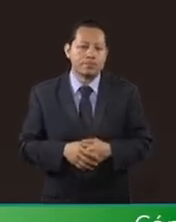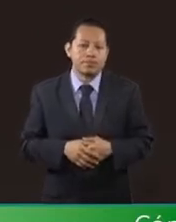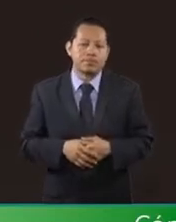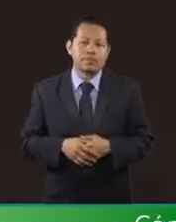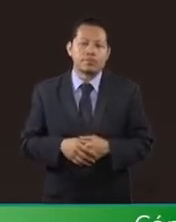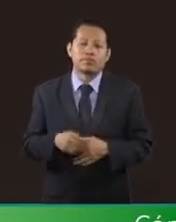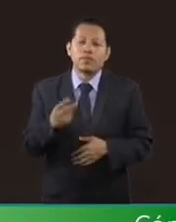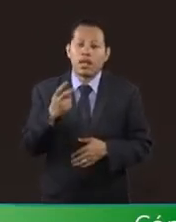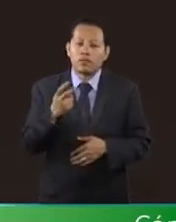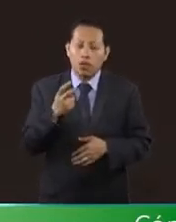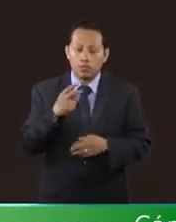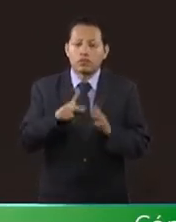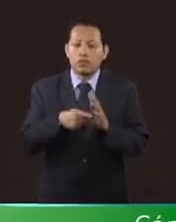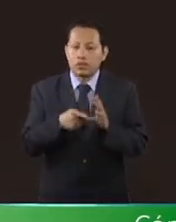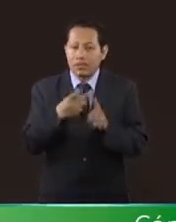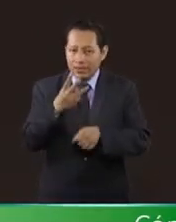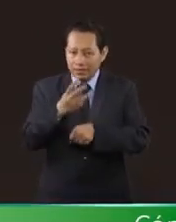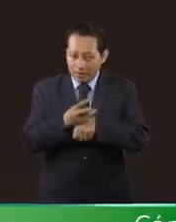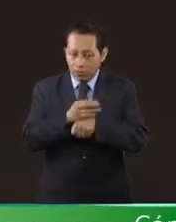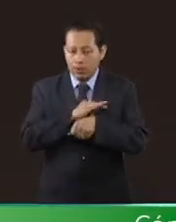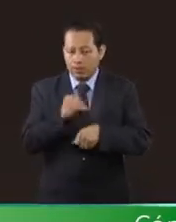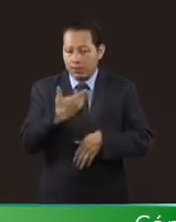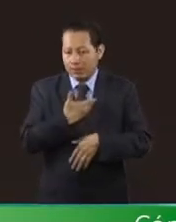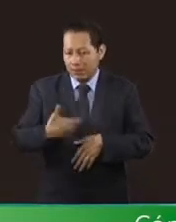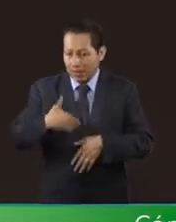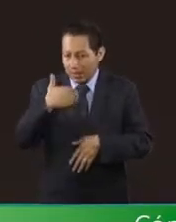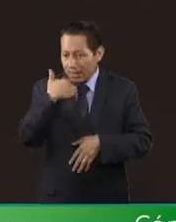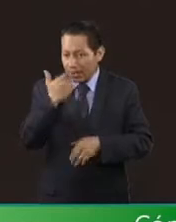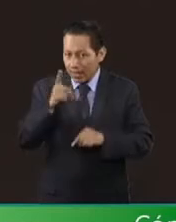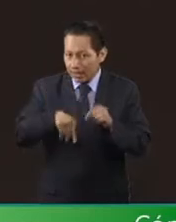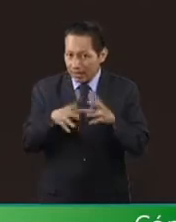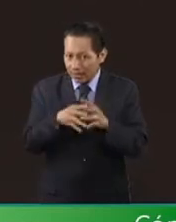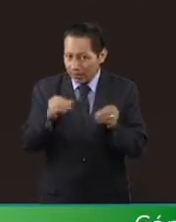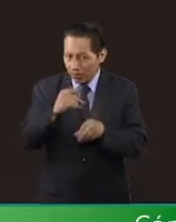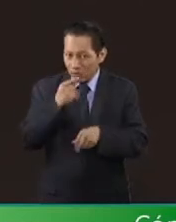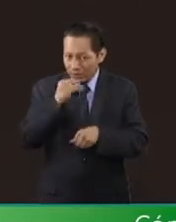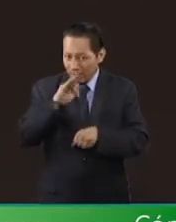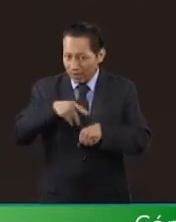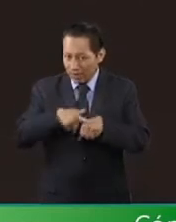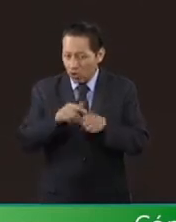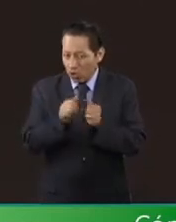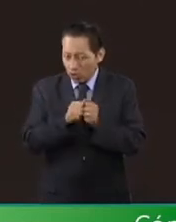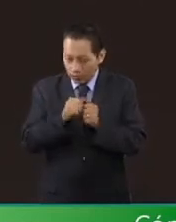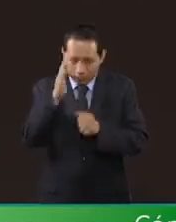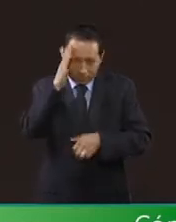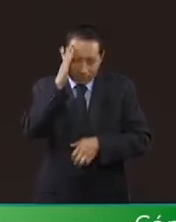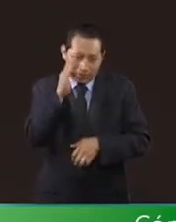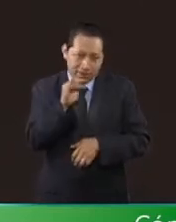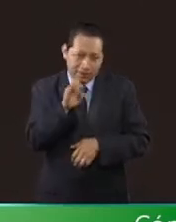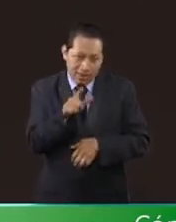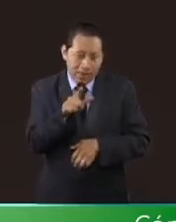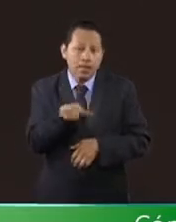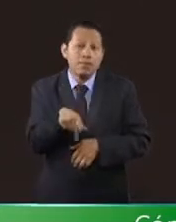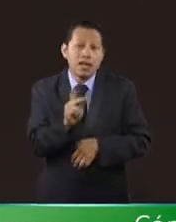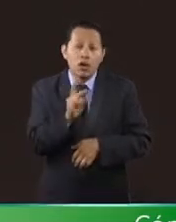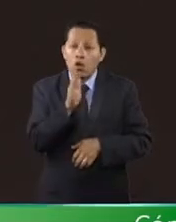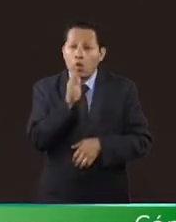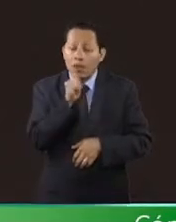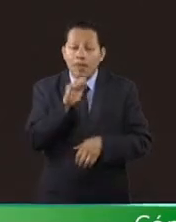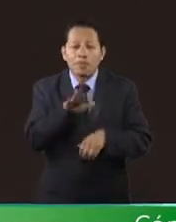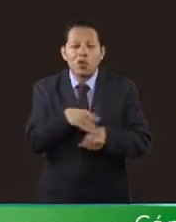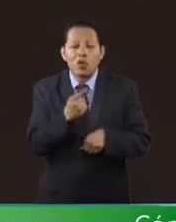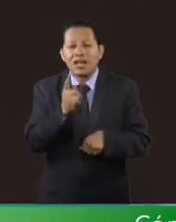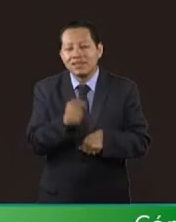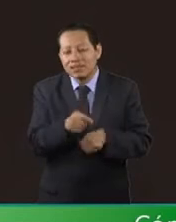Esta es la tercera vez que el presidente intenta desaparecer la Policía Federal con mando civil, pero no pudieron porque